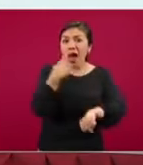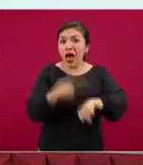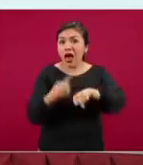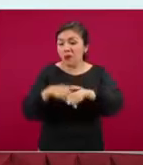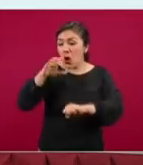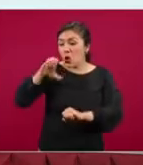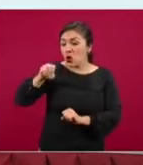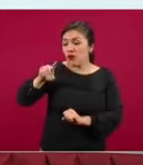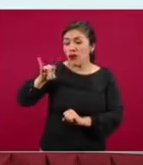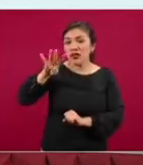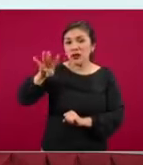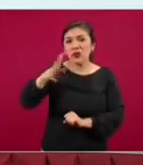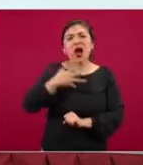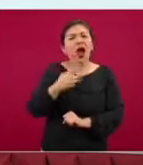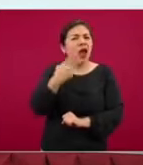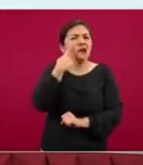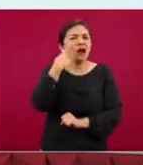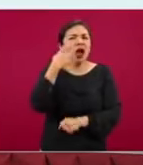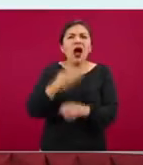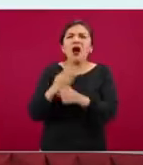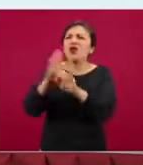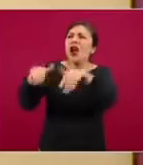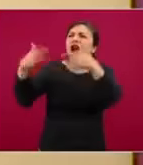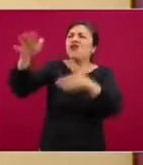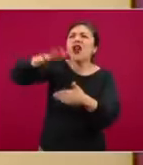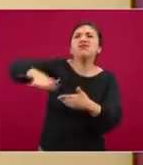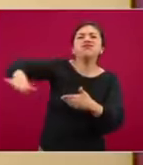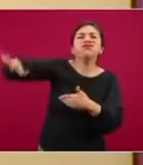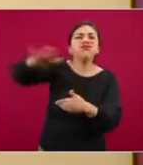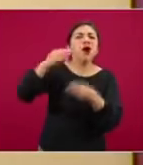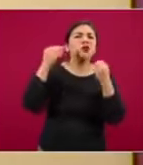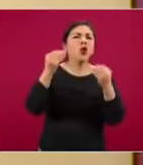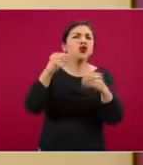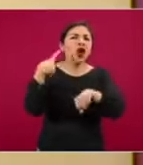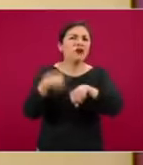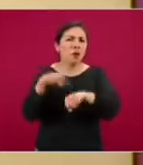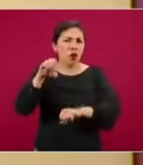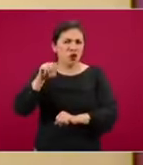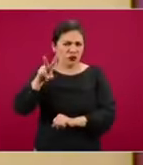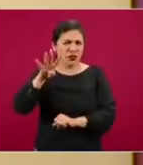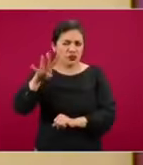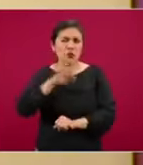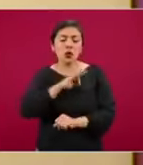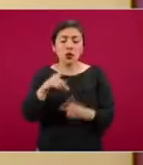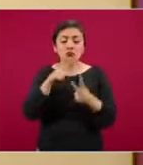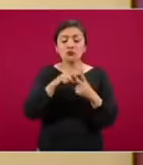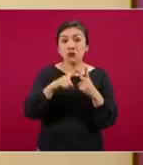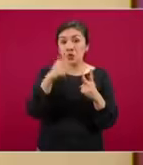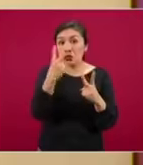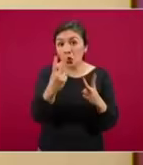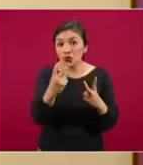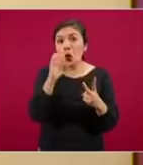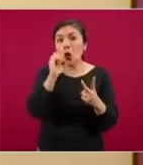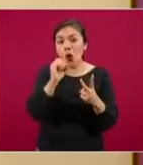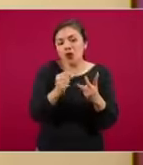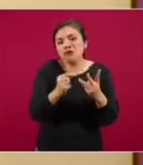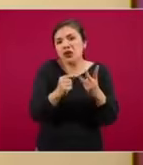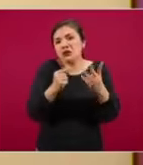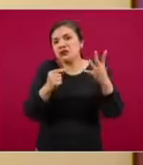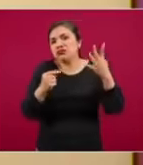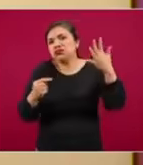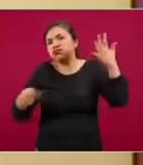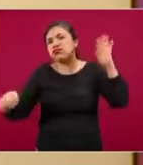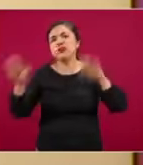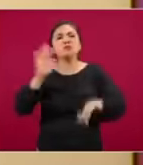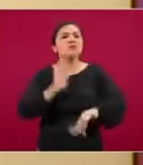enfermedad identificada y circulando a nivel nacional, y pueden ser de 2 casos hasta todos los casos que en un momento se